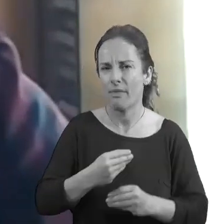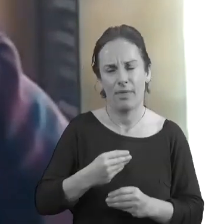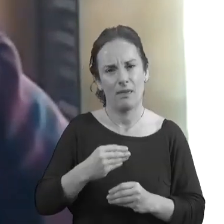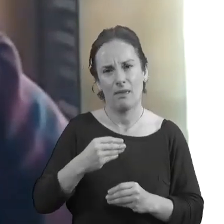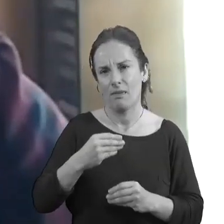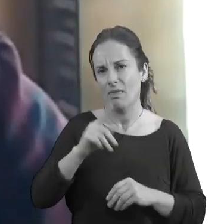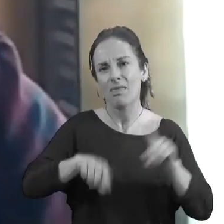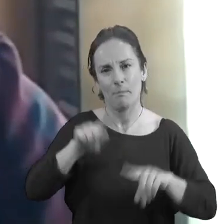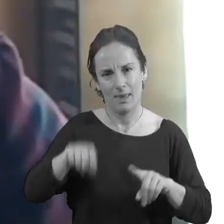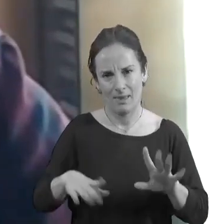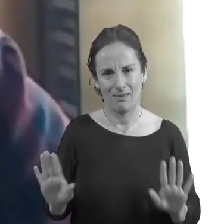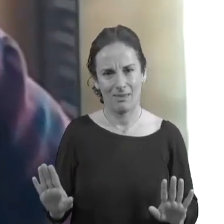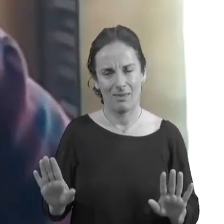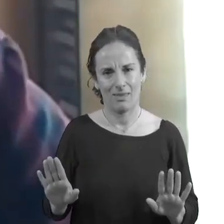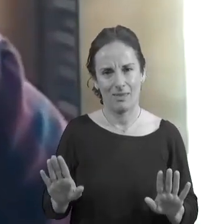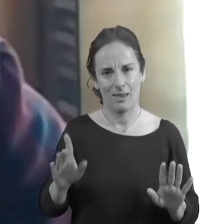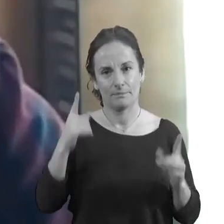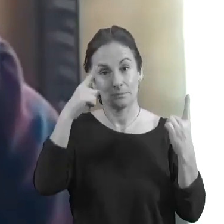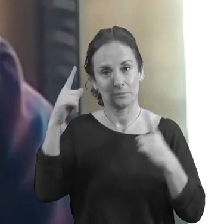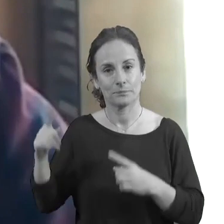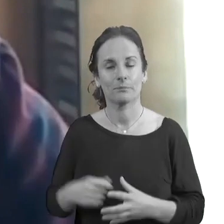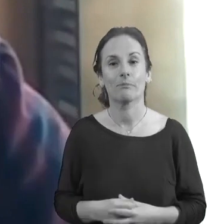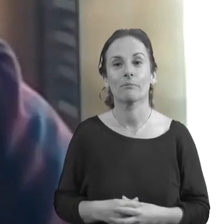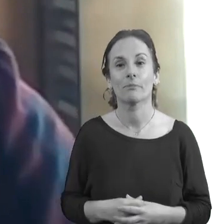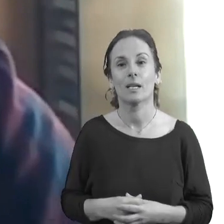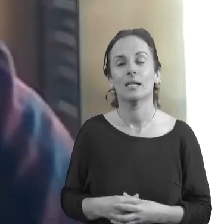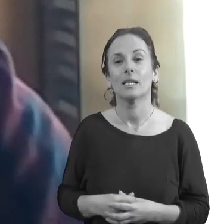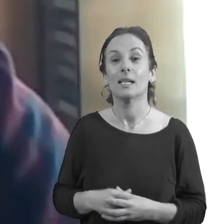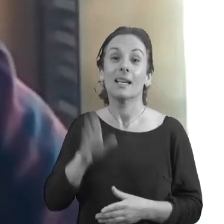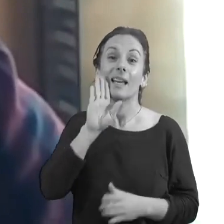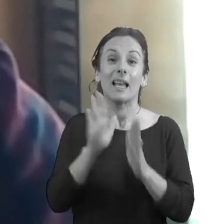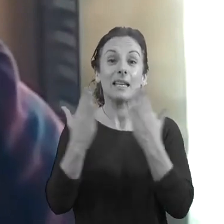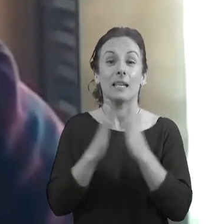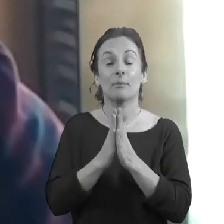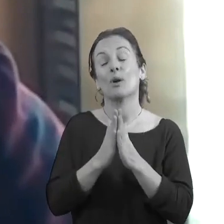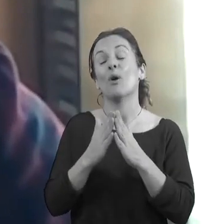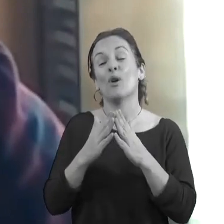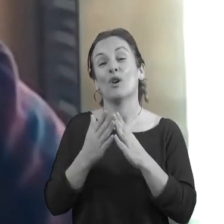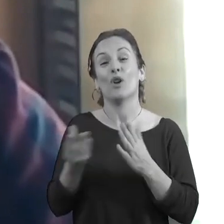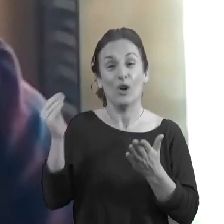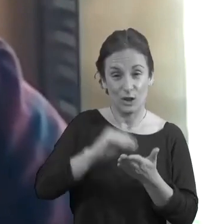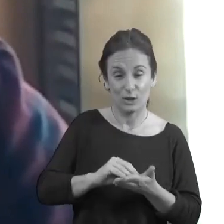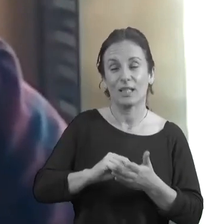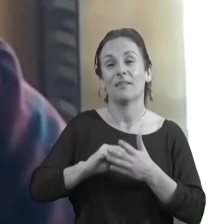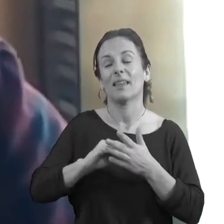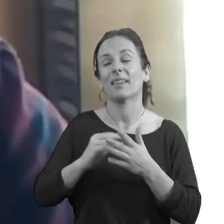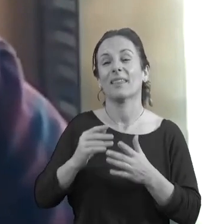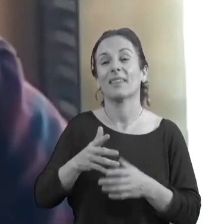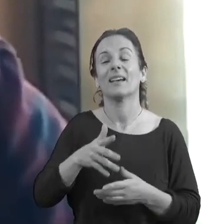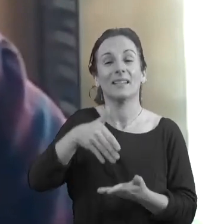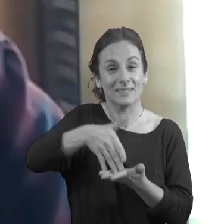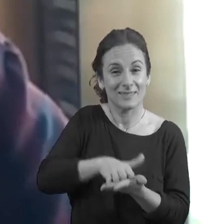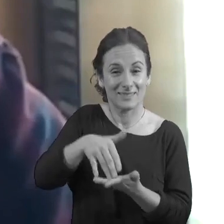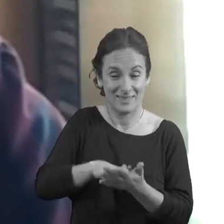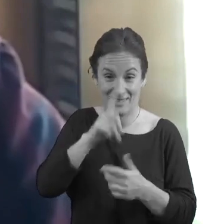mucho con este compañero que en el que hemos coeditado el libro de los años 70, con Alberto Berzosa, es huíamos un poco de la idea de